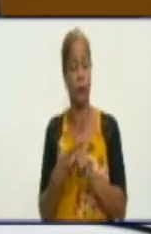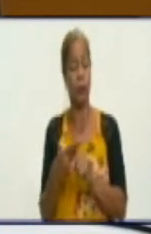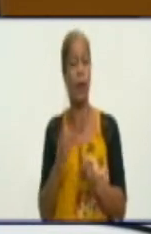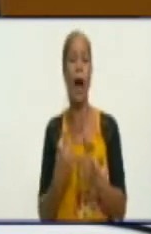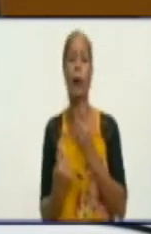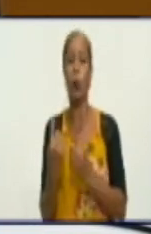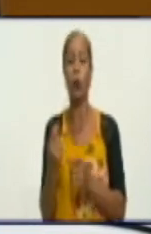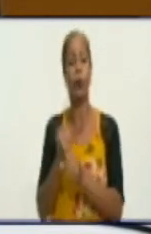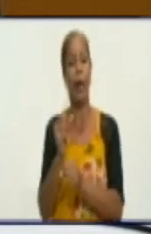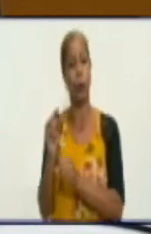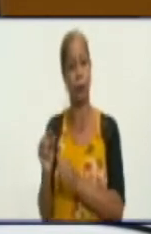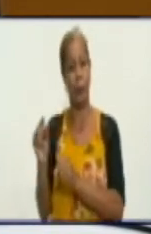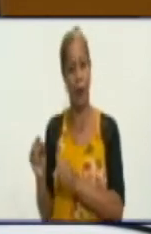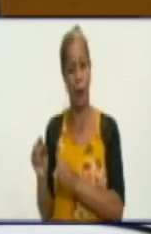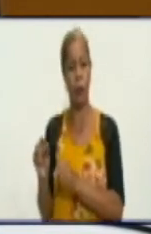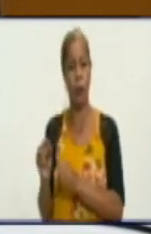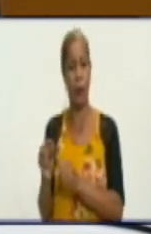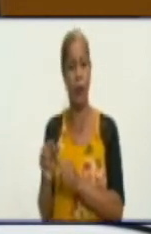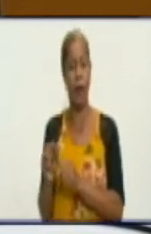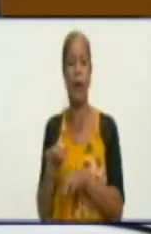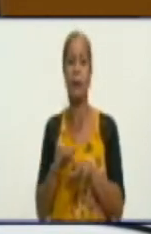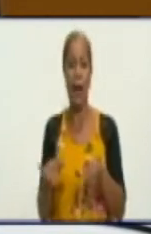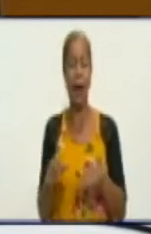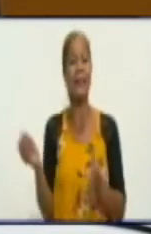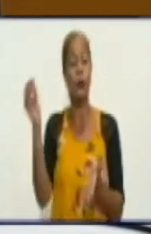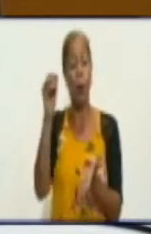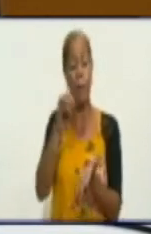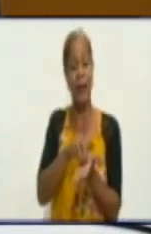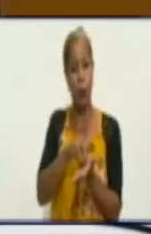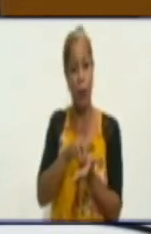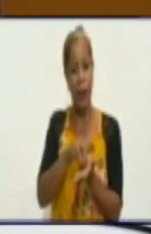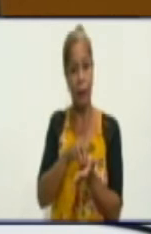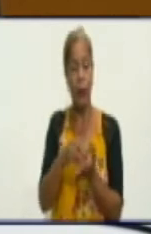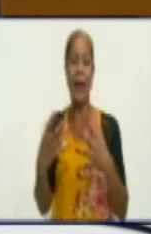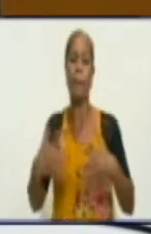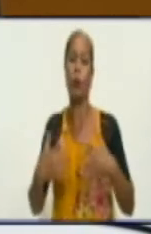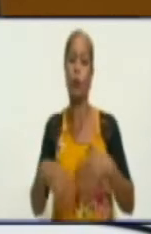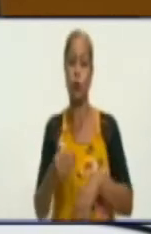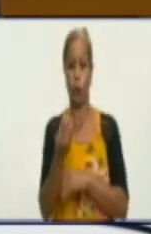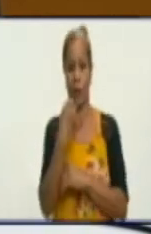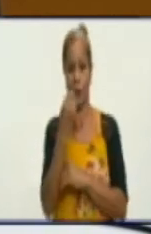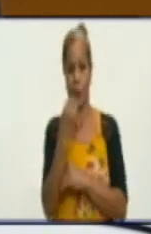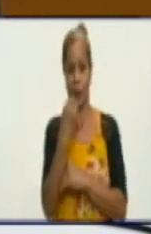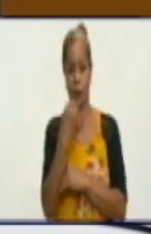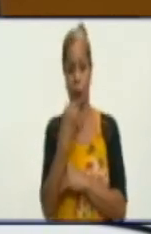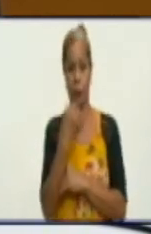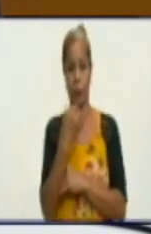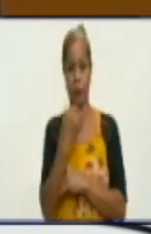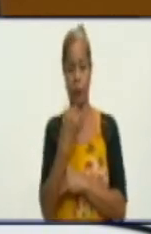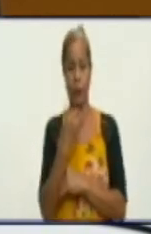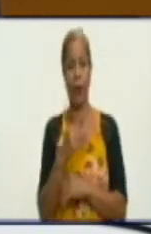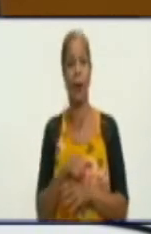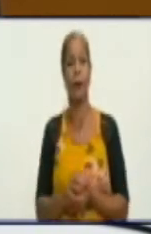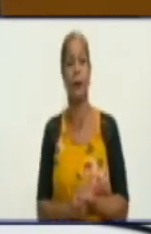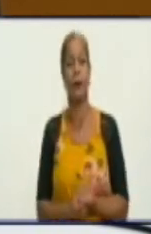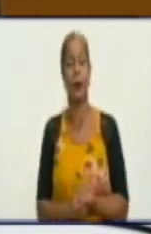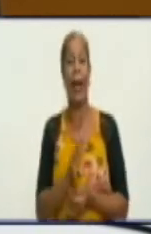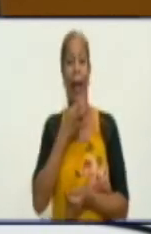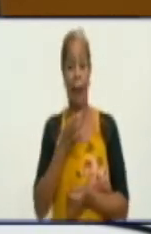laboral han sido reubicados precisamente en la producción de alimentos. o sea, en el sector de la